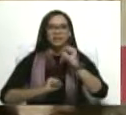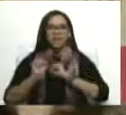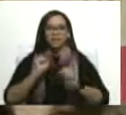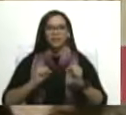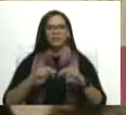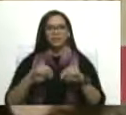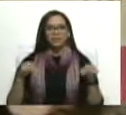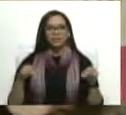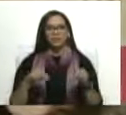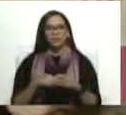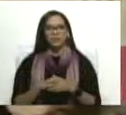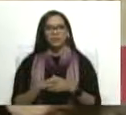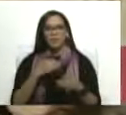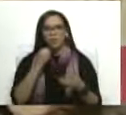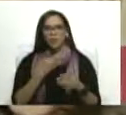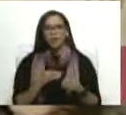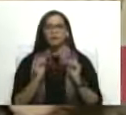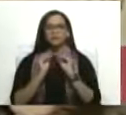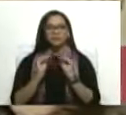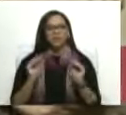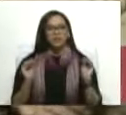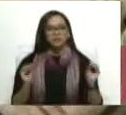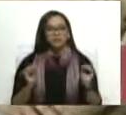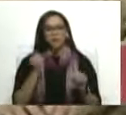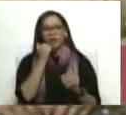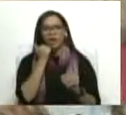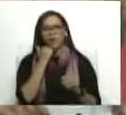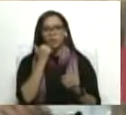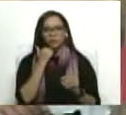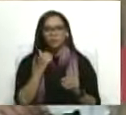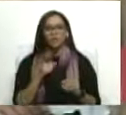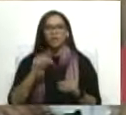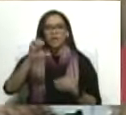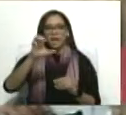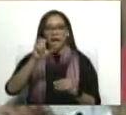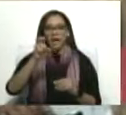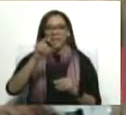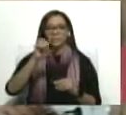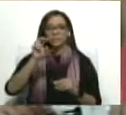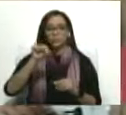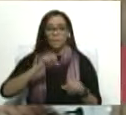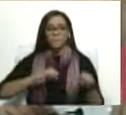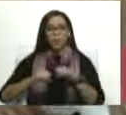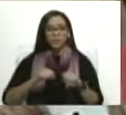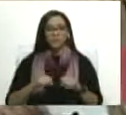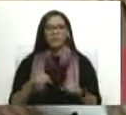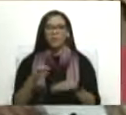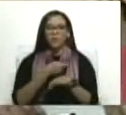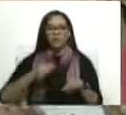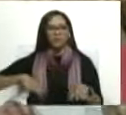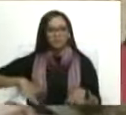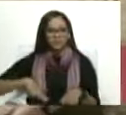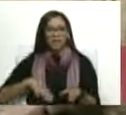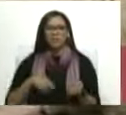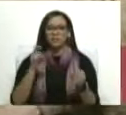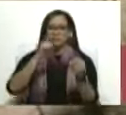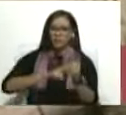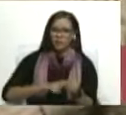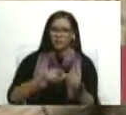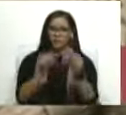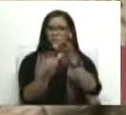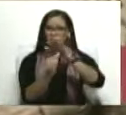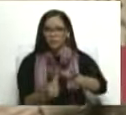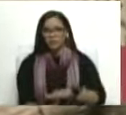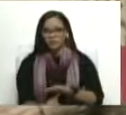del territorio. Y bueno, denunciando los abusos de la ExxonMobil, del gobierno de Guyana, sujeto, subordinado y